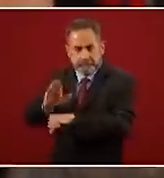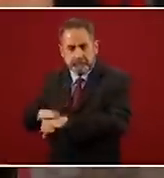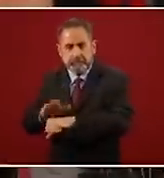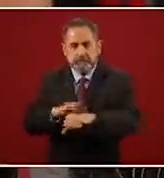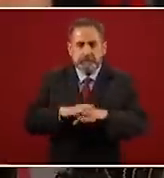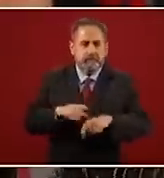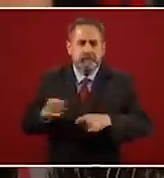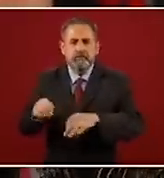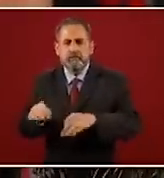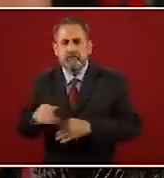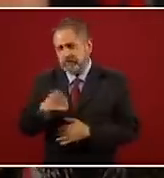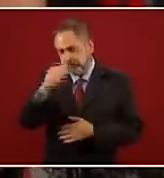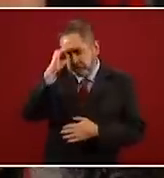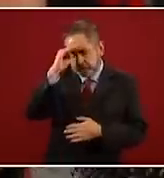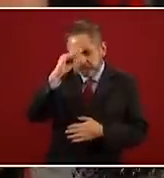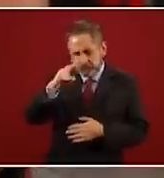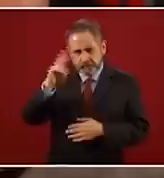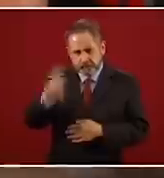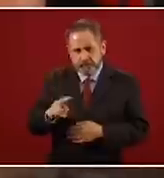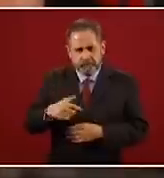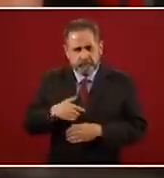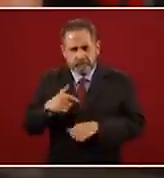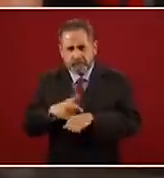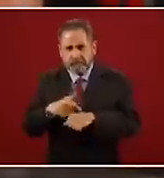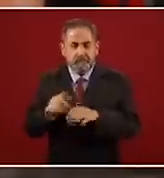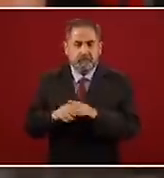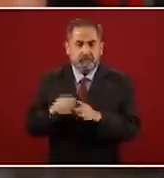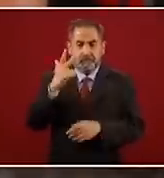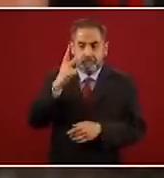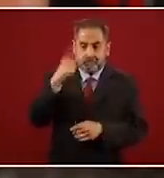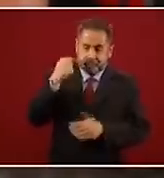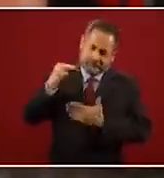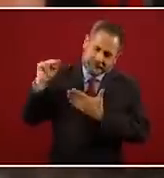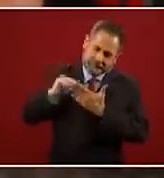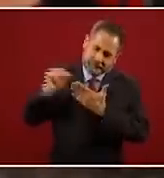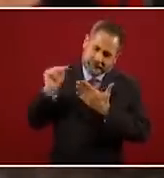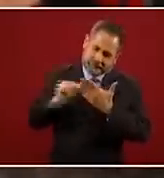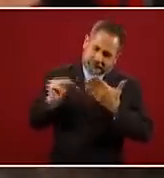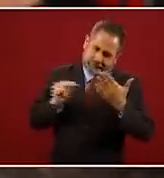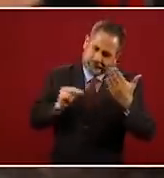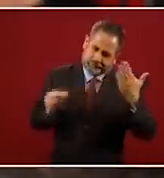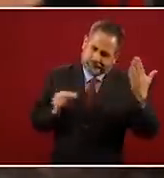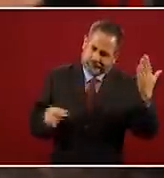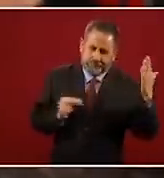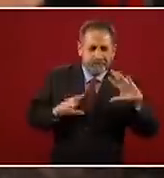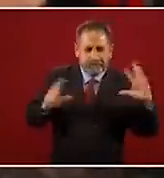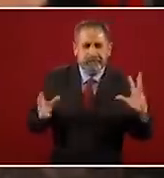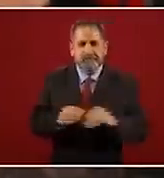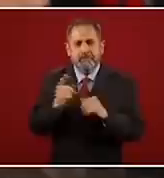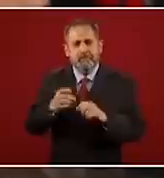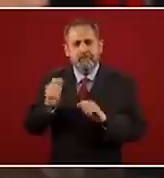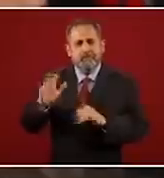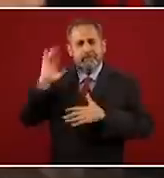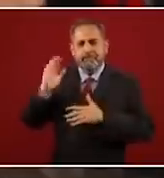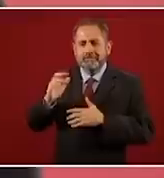de trabajo. ¿Considera usted que en serio va a tener el tiempo? Son como 8 horas al día para firmar todos estos documentos, ¿o tendría que romper esta